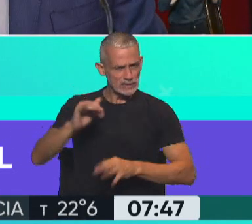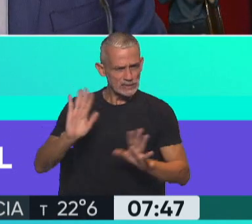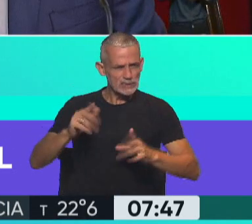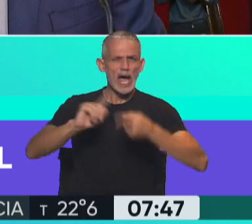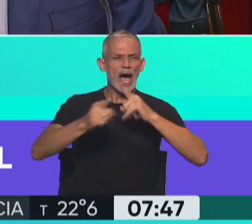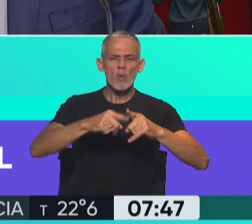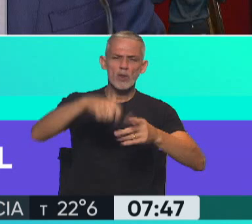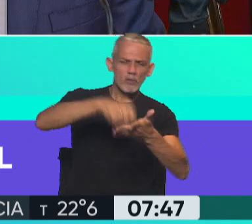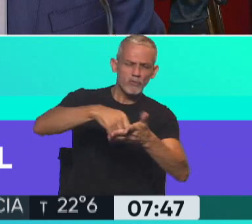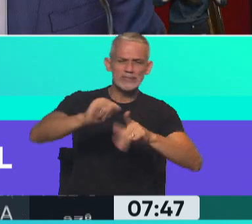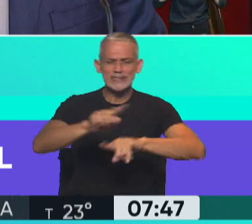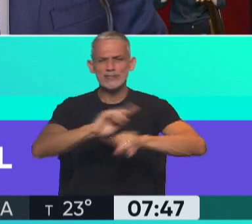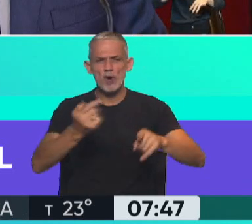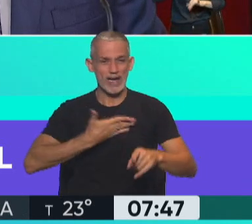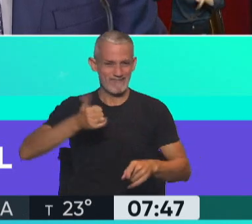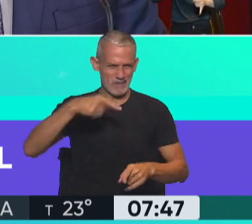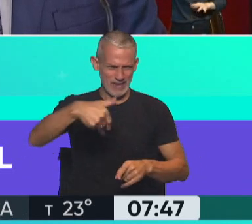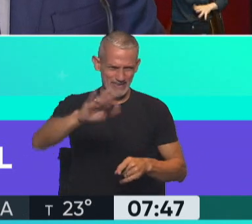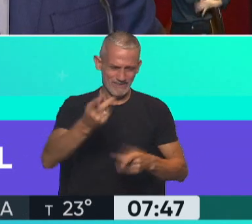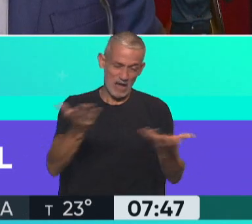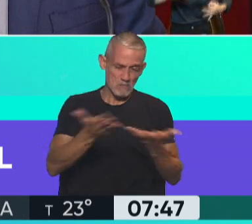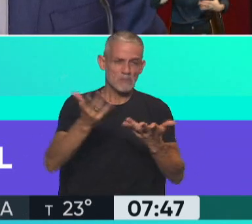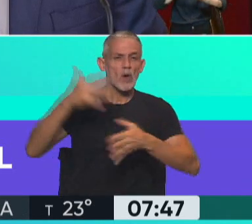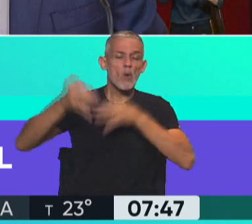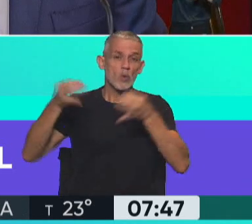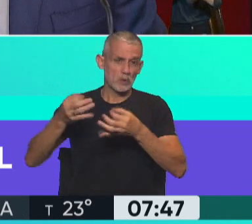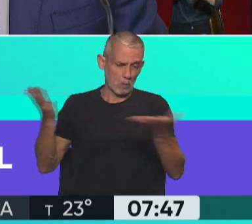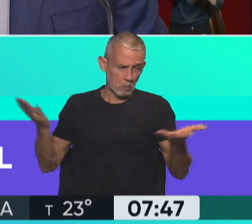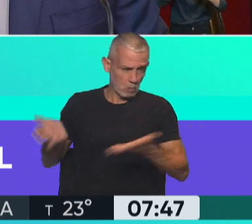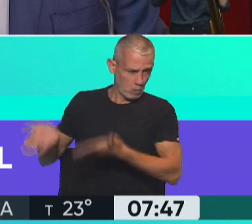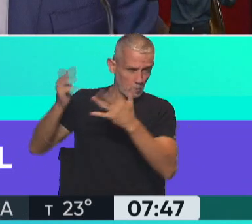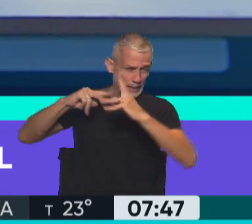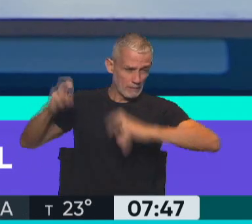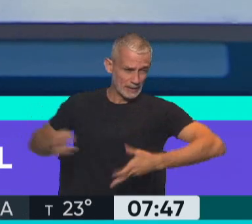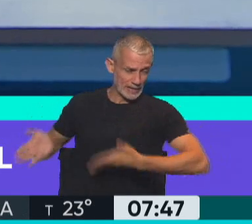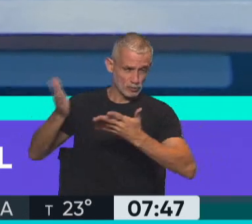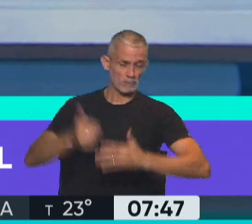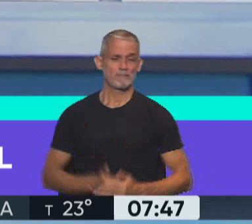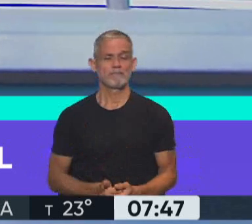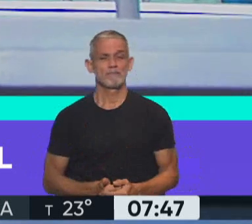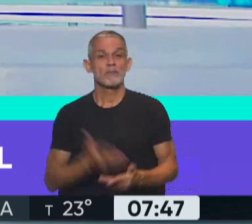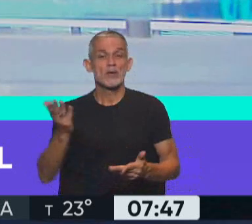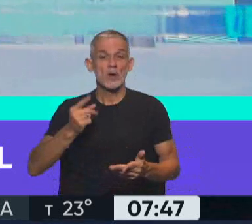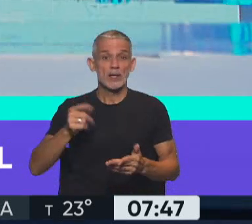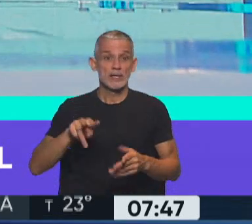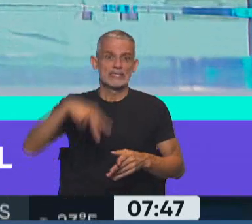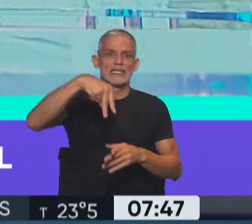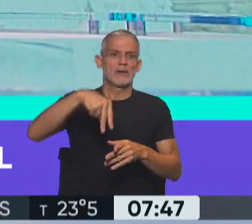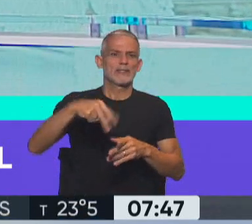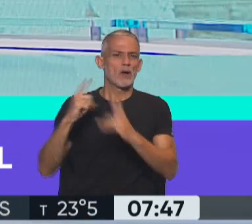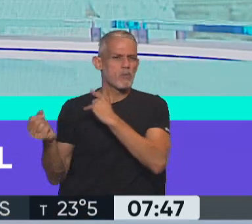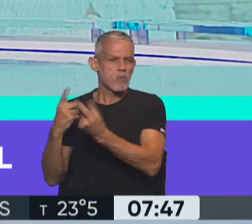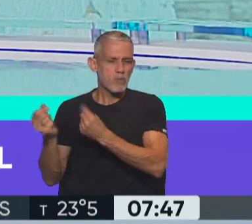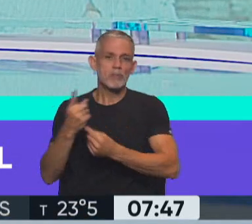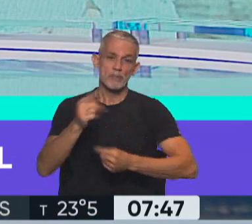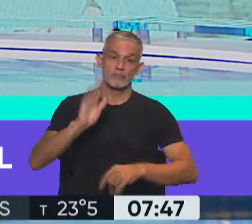acuerdo que se cierre o no con el Fondo Monetario Internacional, la justicia tiene las manos libres para seguir investigando. Pero dijimos, los que se levantaron, los que se quedaron, pero